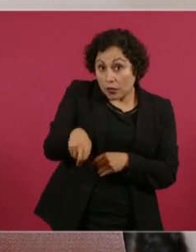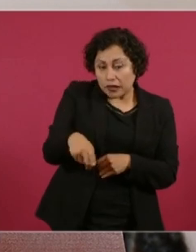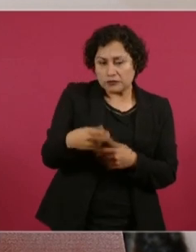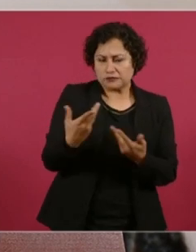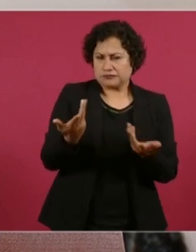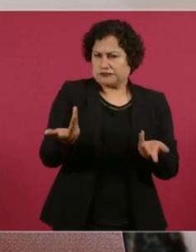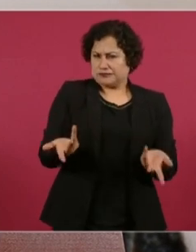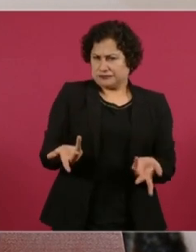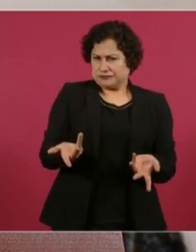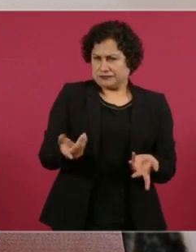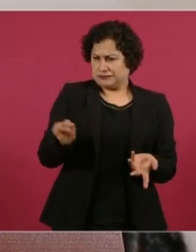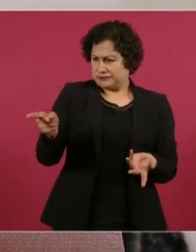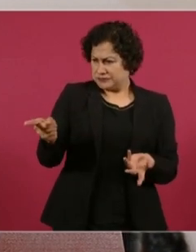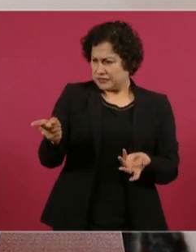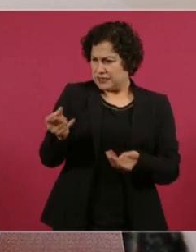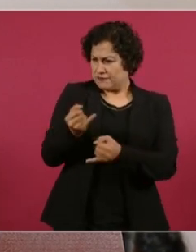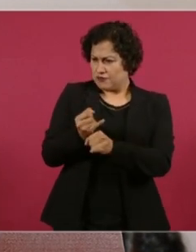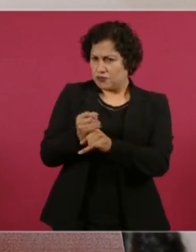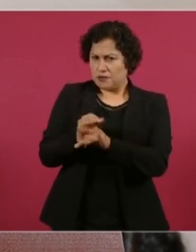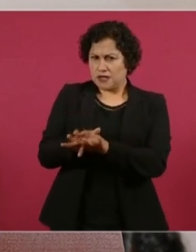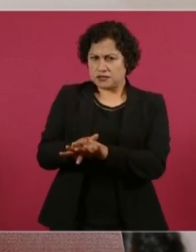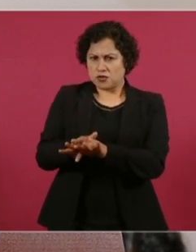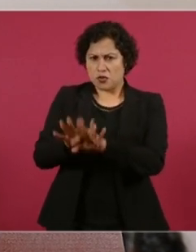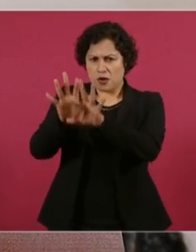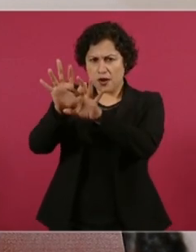a un reportaje, ¿no?,